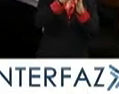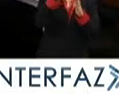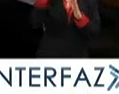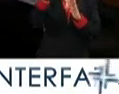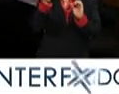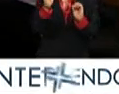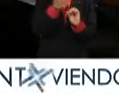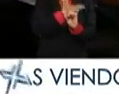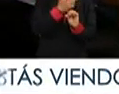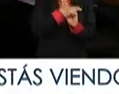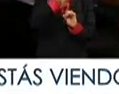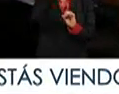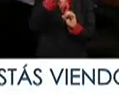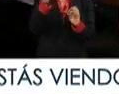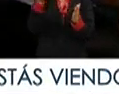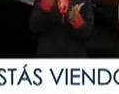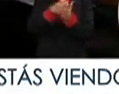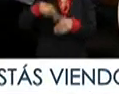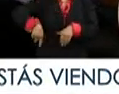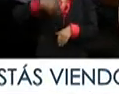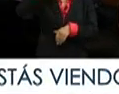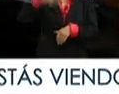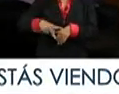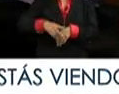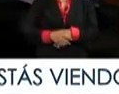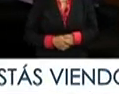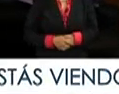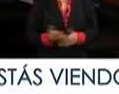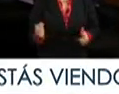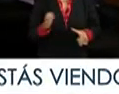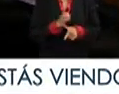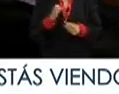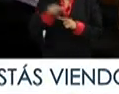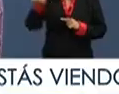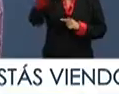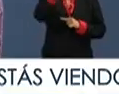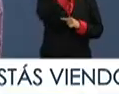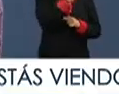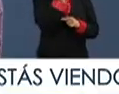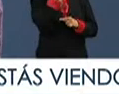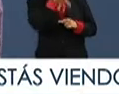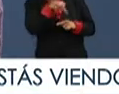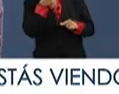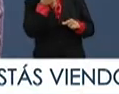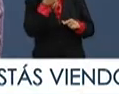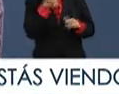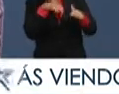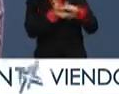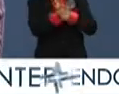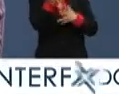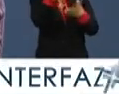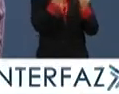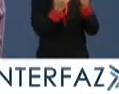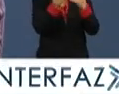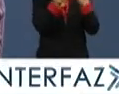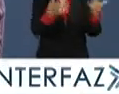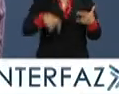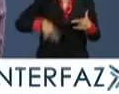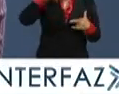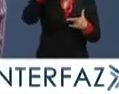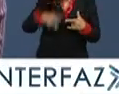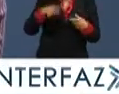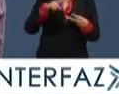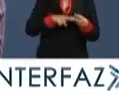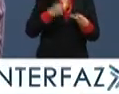héroe de nuestro país o ciudad de nuestro país. Entonces ahí en esas escuelas los niños aprenden también historia de nuestro